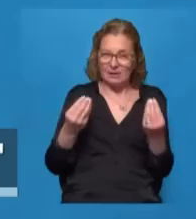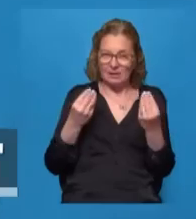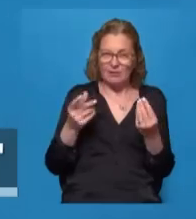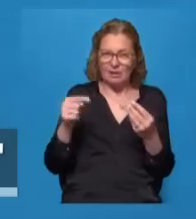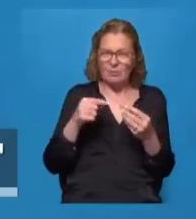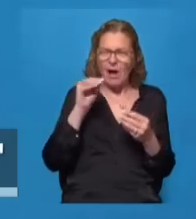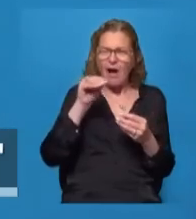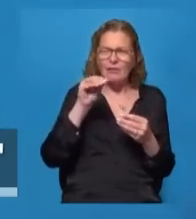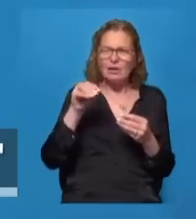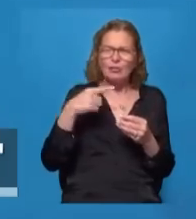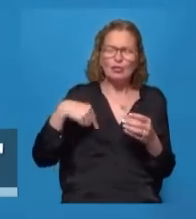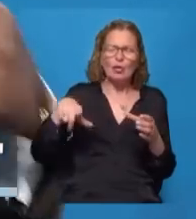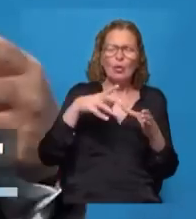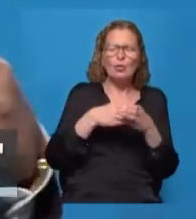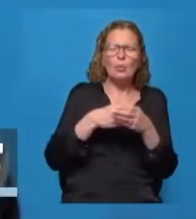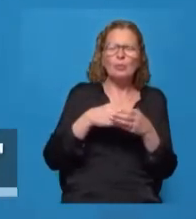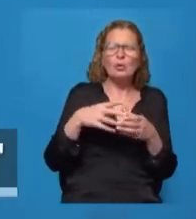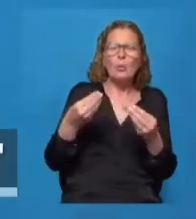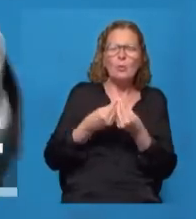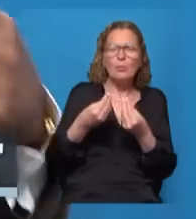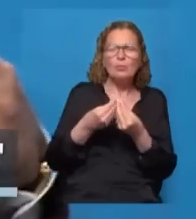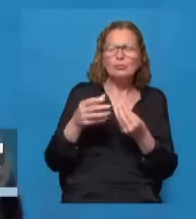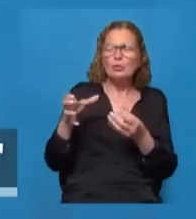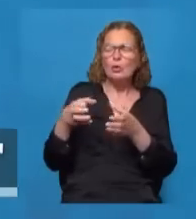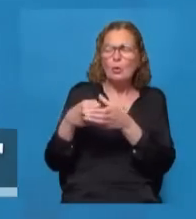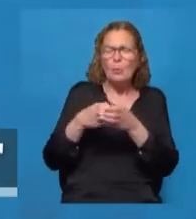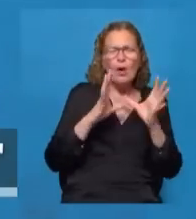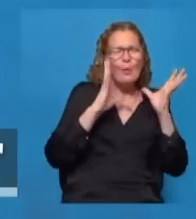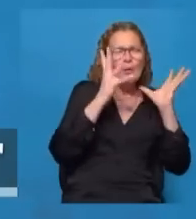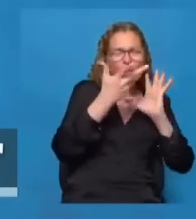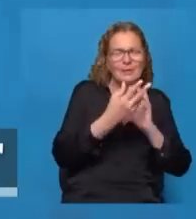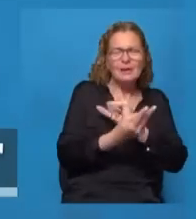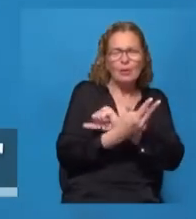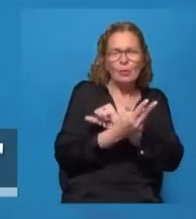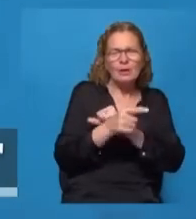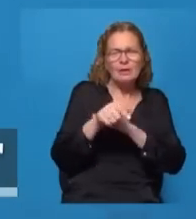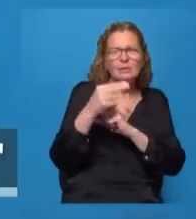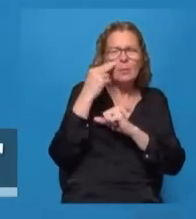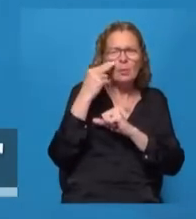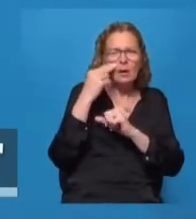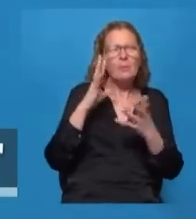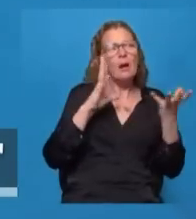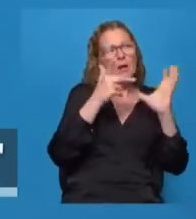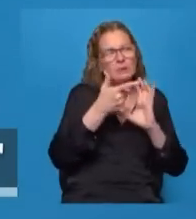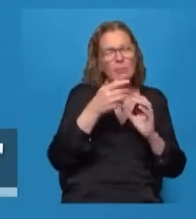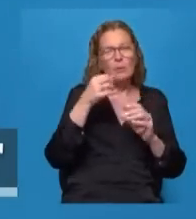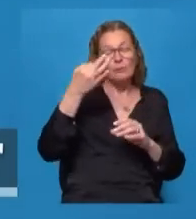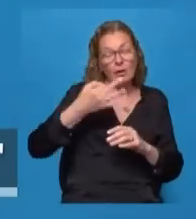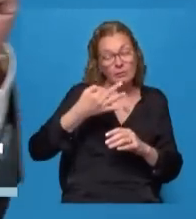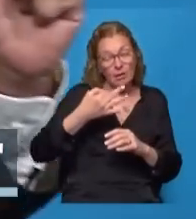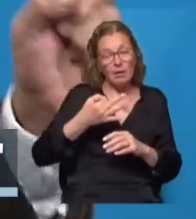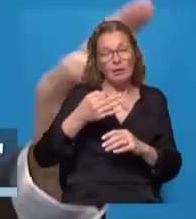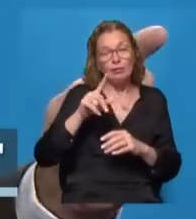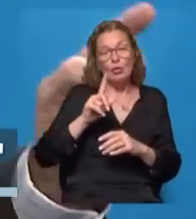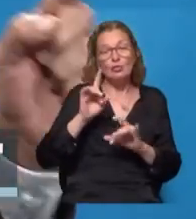advirtiendo no Solo nosotros sino una cantidad de grupos ambientalistas y Esto va a traer problemas ambientales muy serios no solo